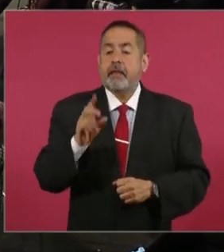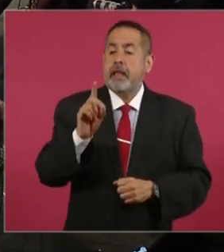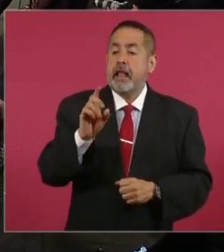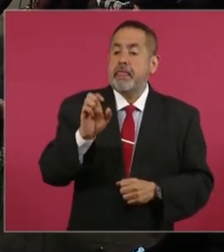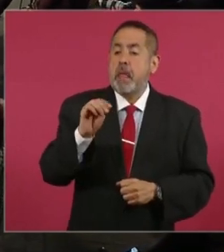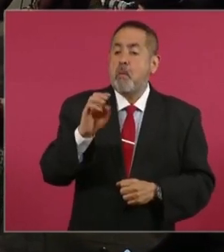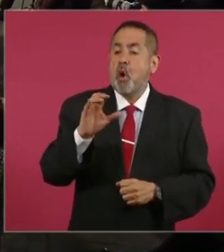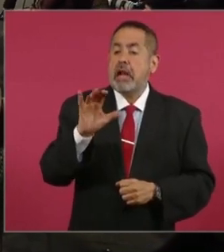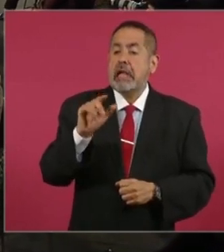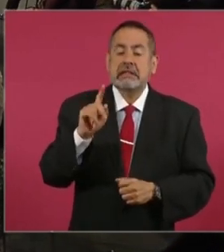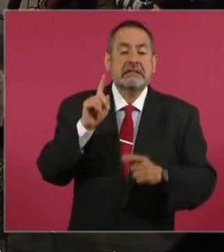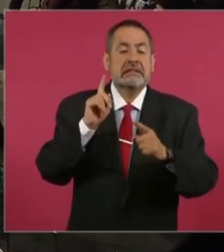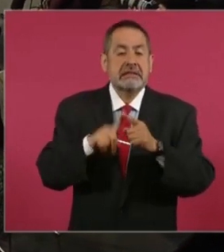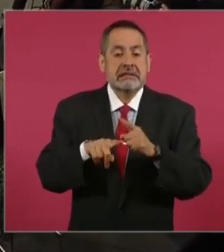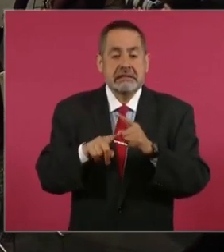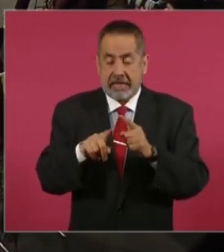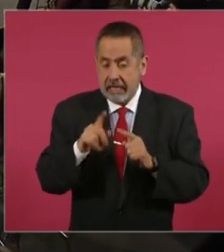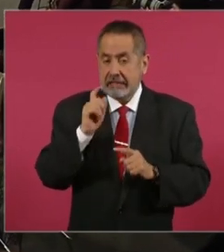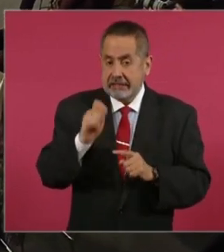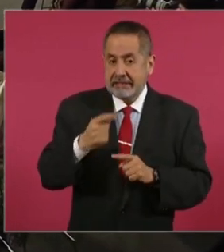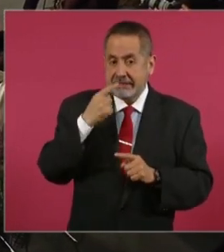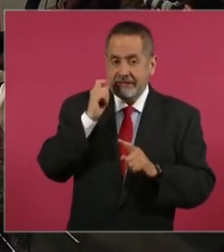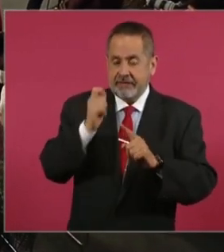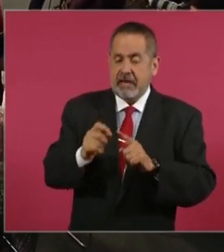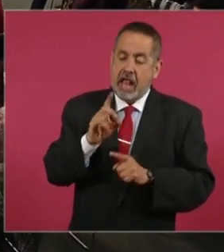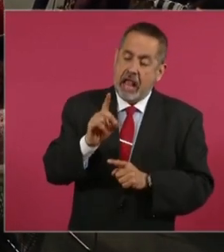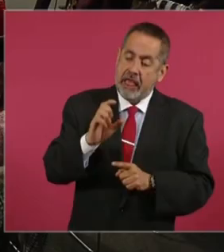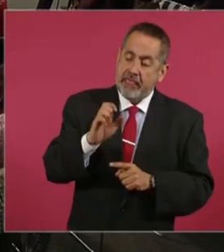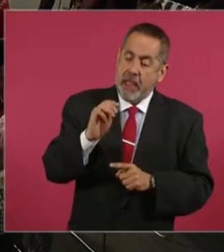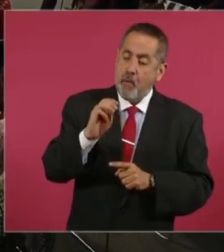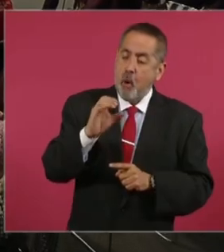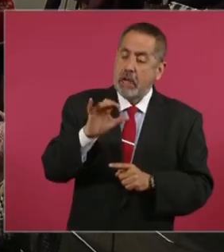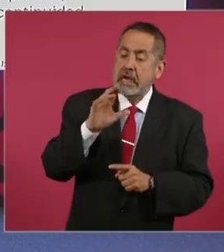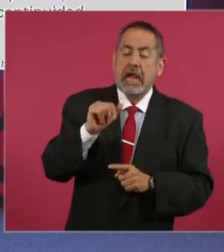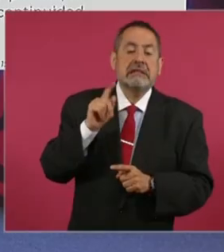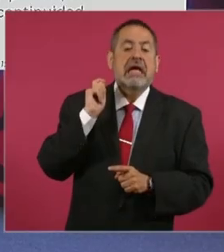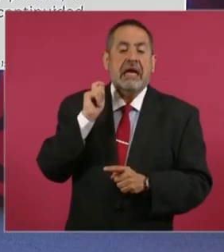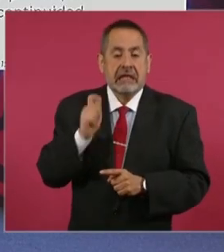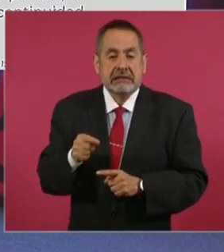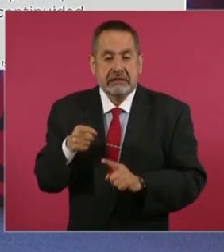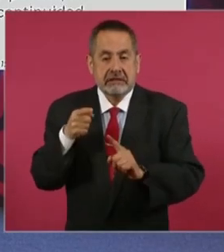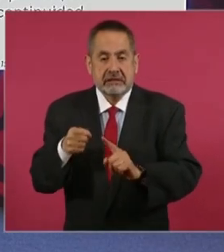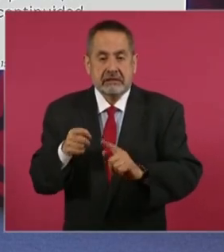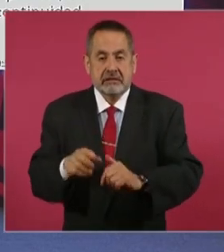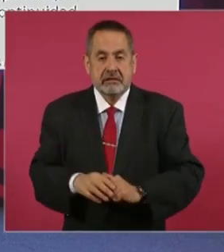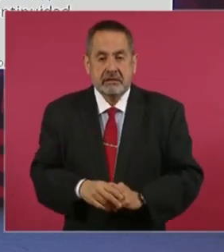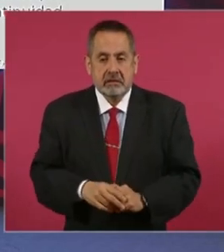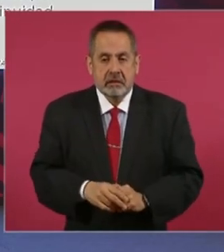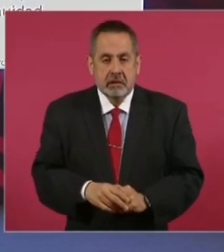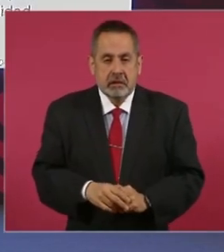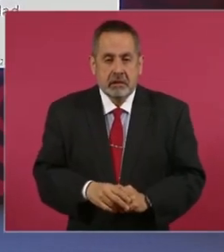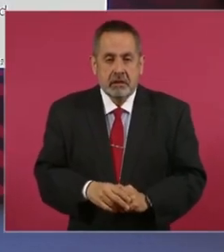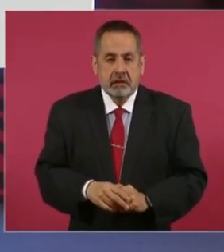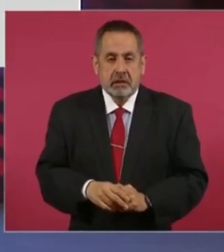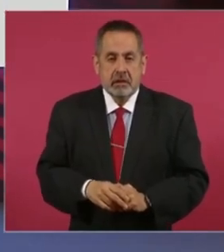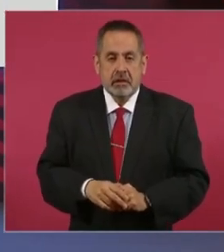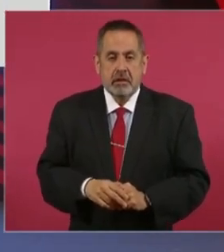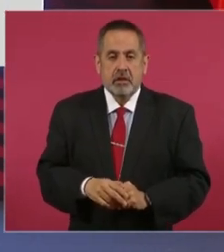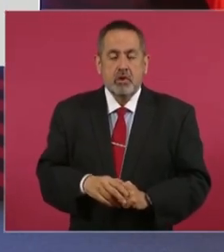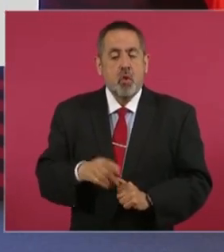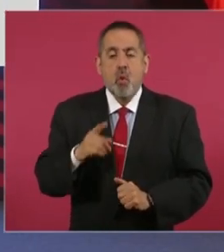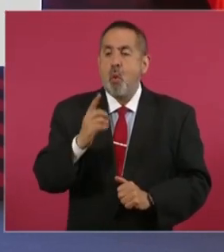considerando a la democracia no solamente